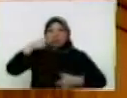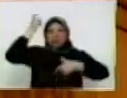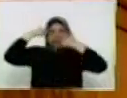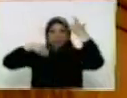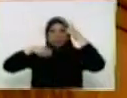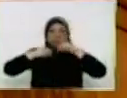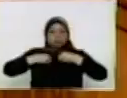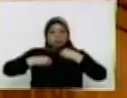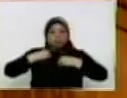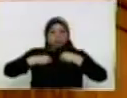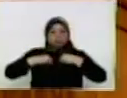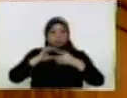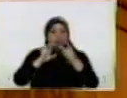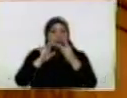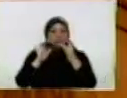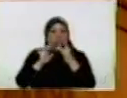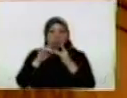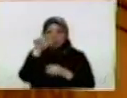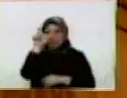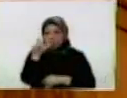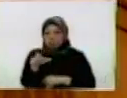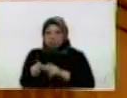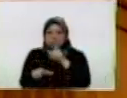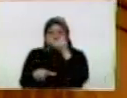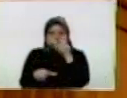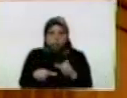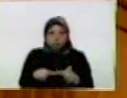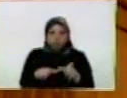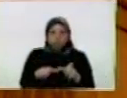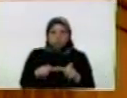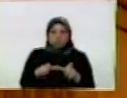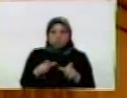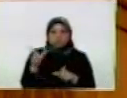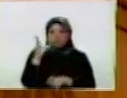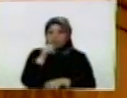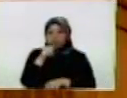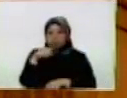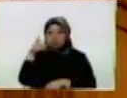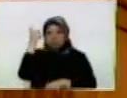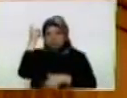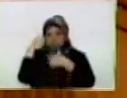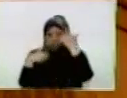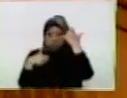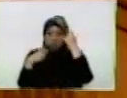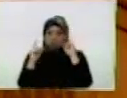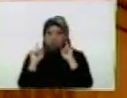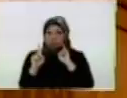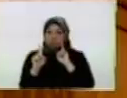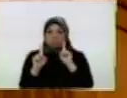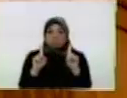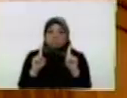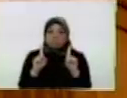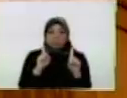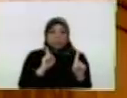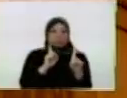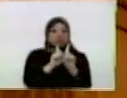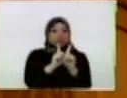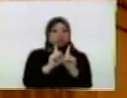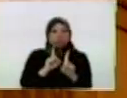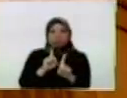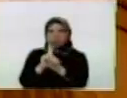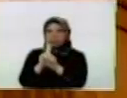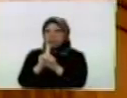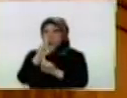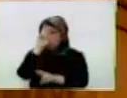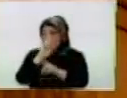el contacto persona a persona. Veamos la tarea que hizo mi comandante Chávez, persona a persona, y cada quien pues asumiendo un compromiso